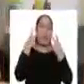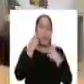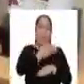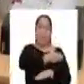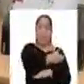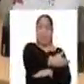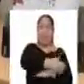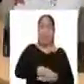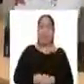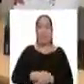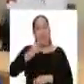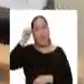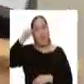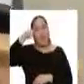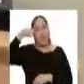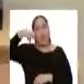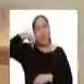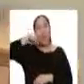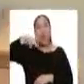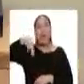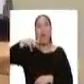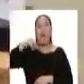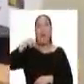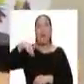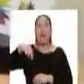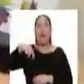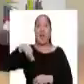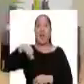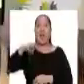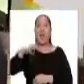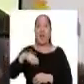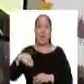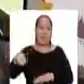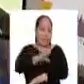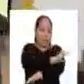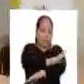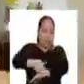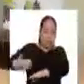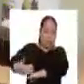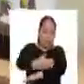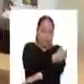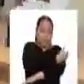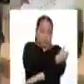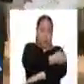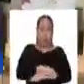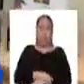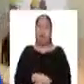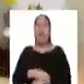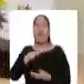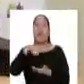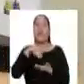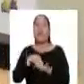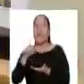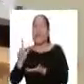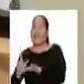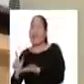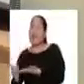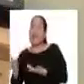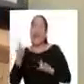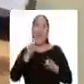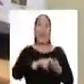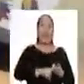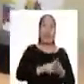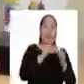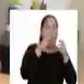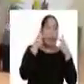Recuerda que la Panamericana atraviesa toda la costa del Perú. La carretera central va desde Lima hasta la selva y la carretera Belaúnde